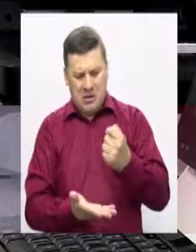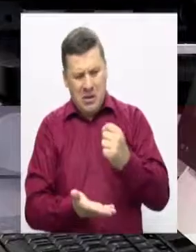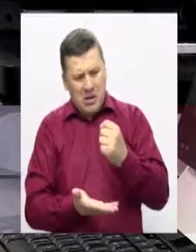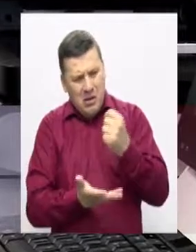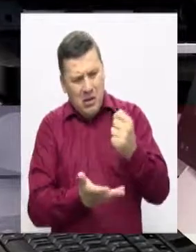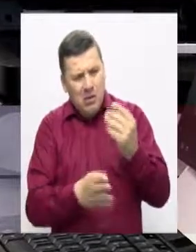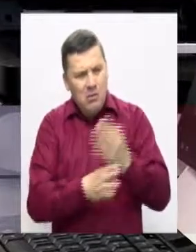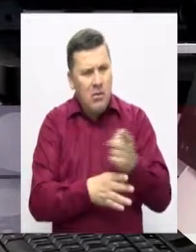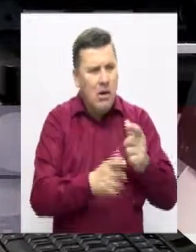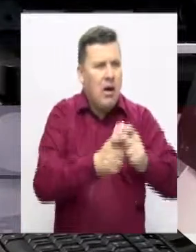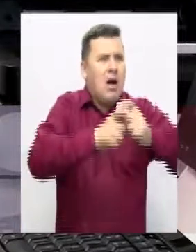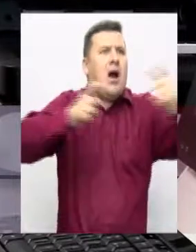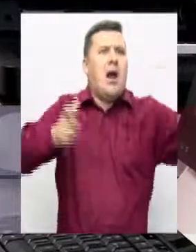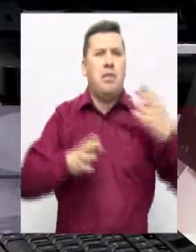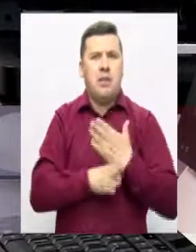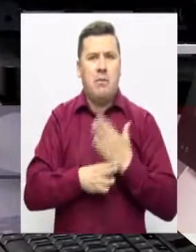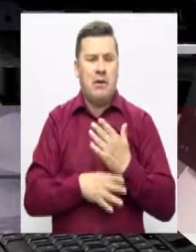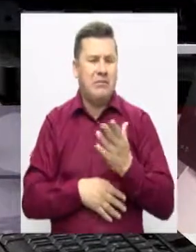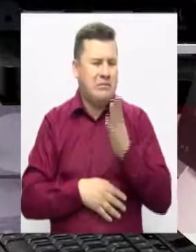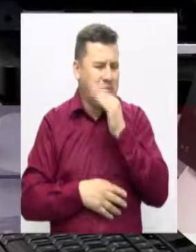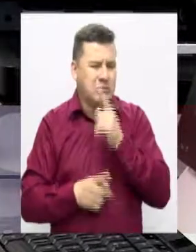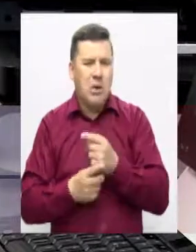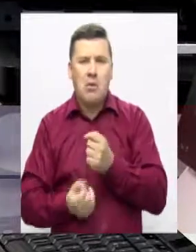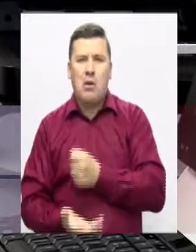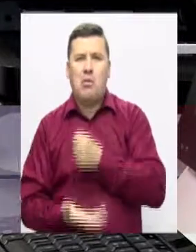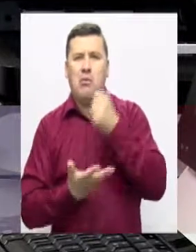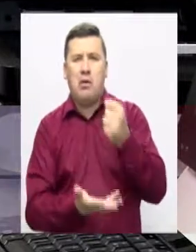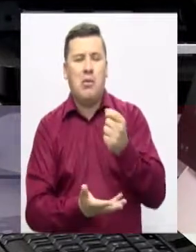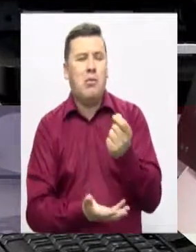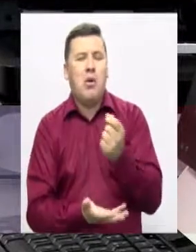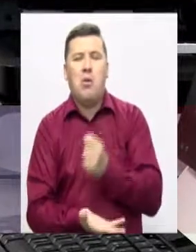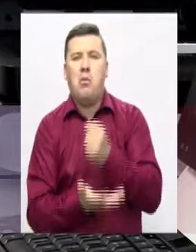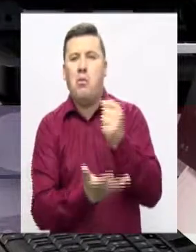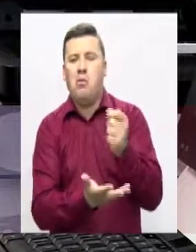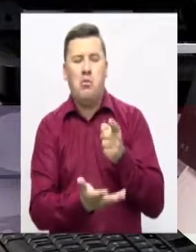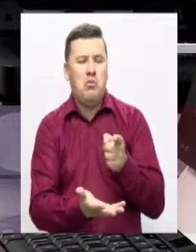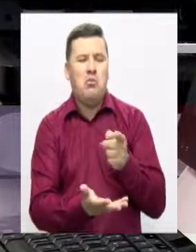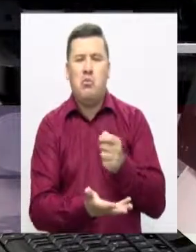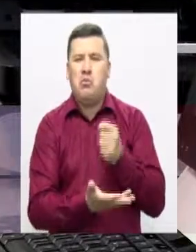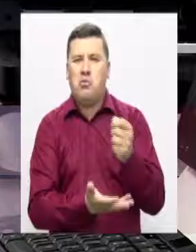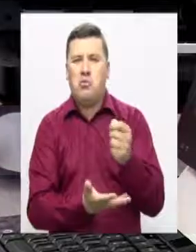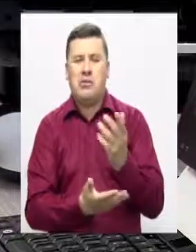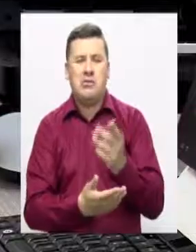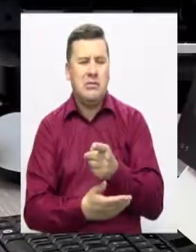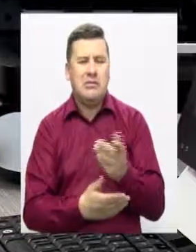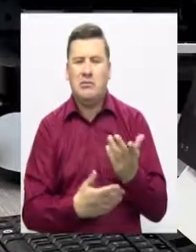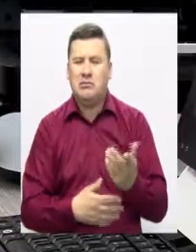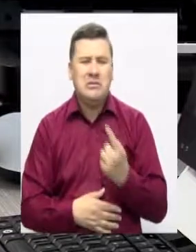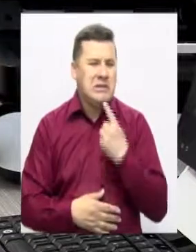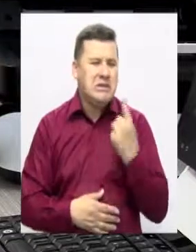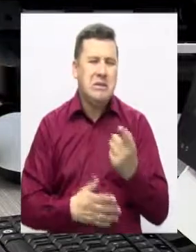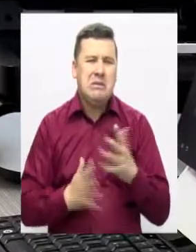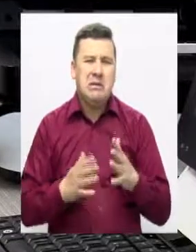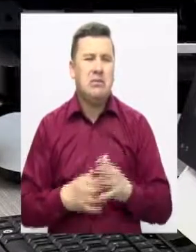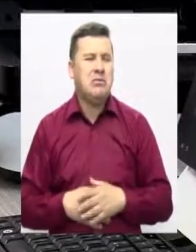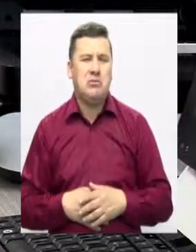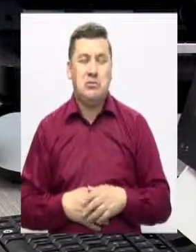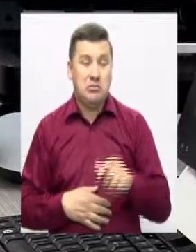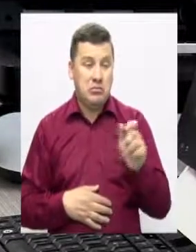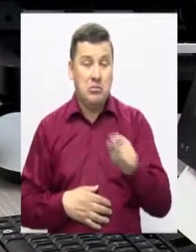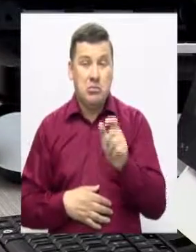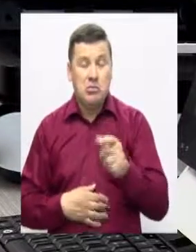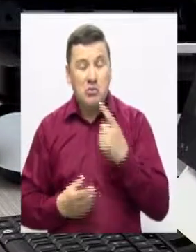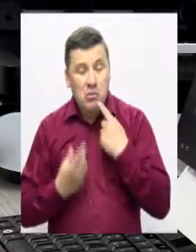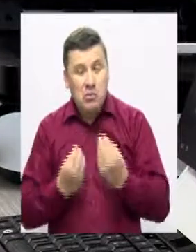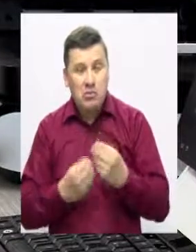tamaño del problema. Y precisamente por los pocos recursos que se destinaron a esa intervención, estamos hablando que muchas de